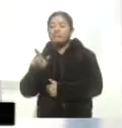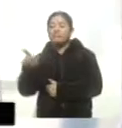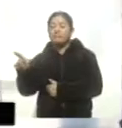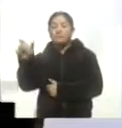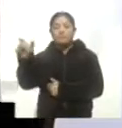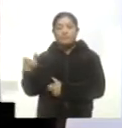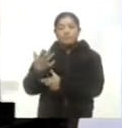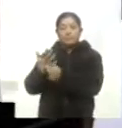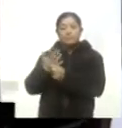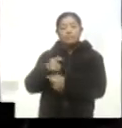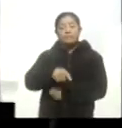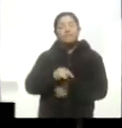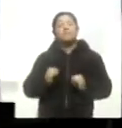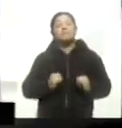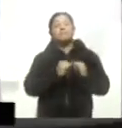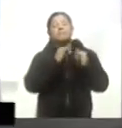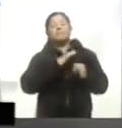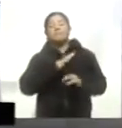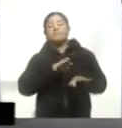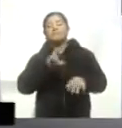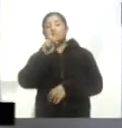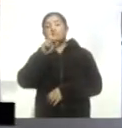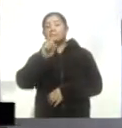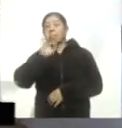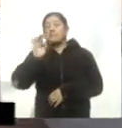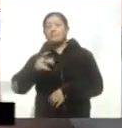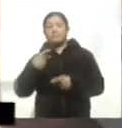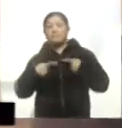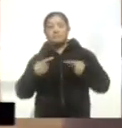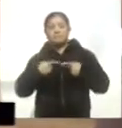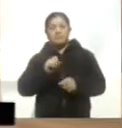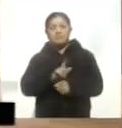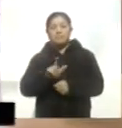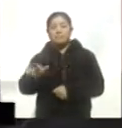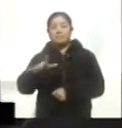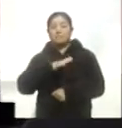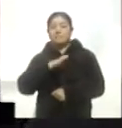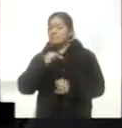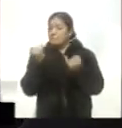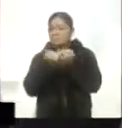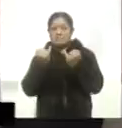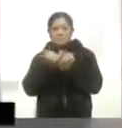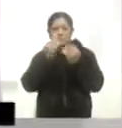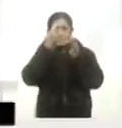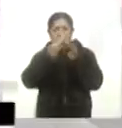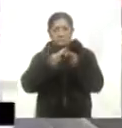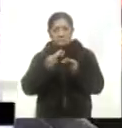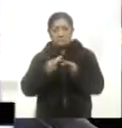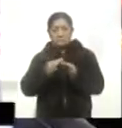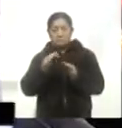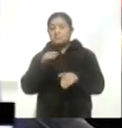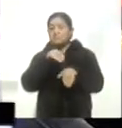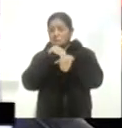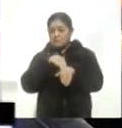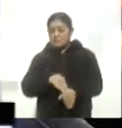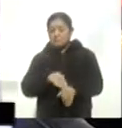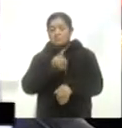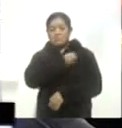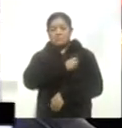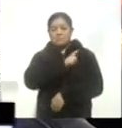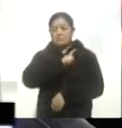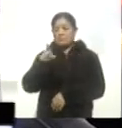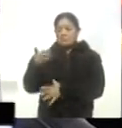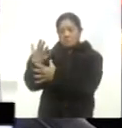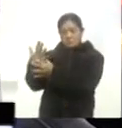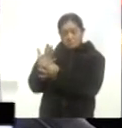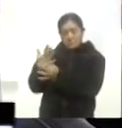que el instituto labora con el 30% del personal, el cual también cumple con las indicaciones de las autoridades de salud. Para el personal